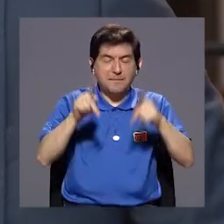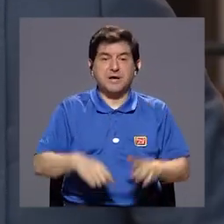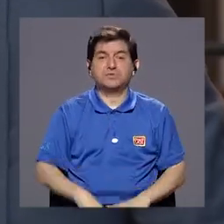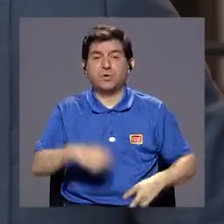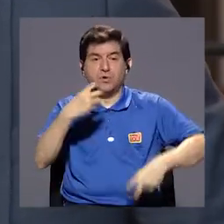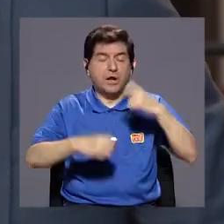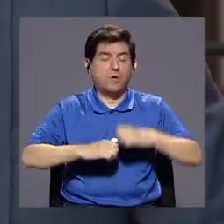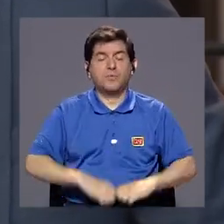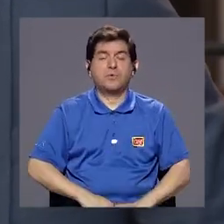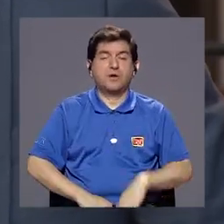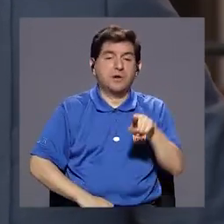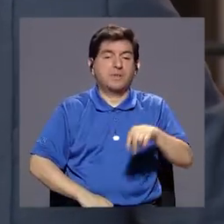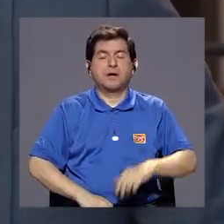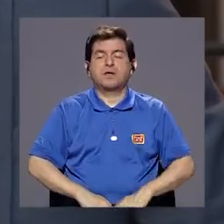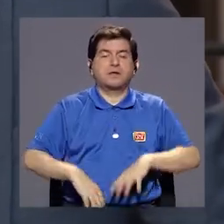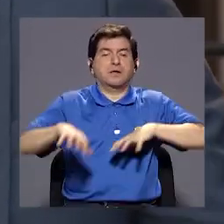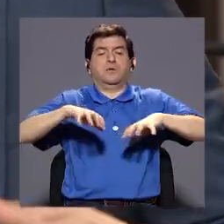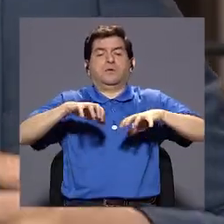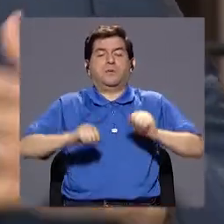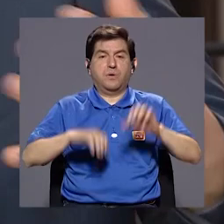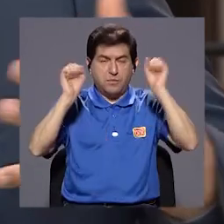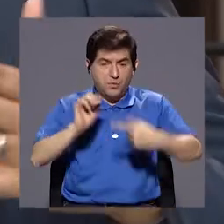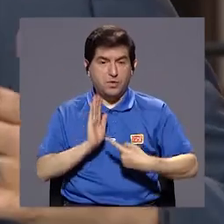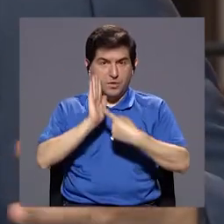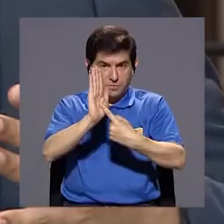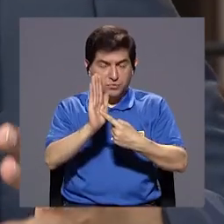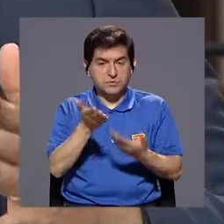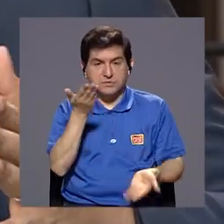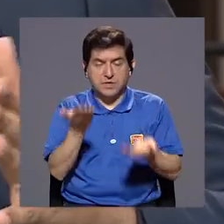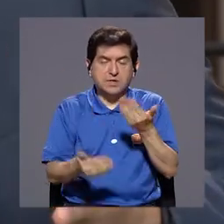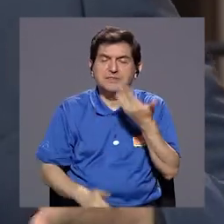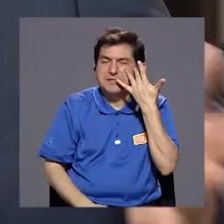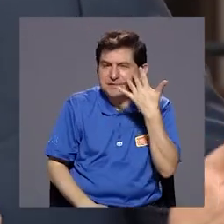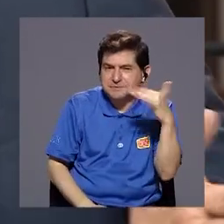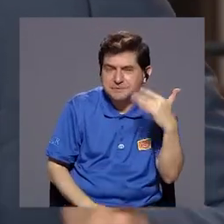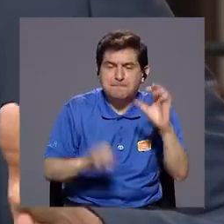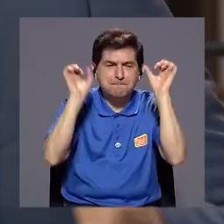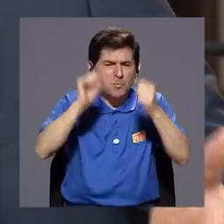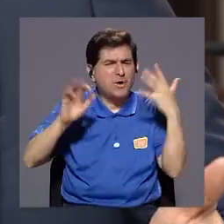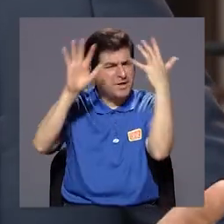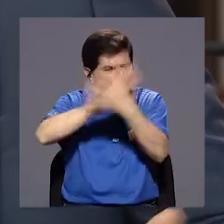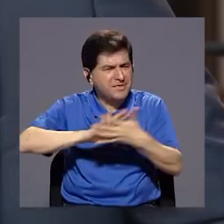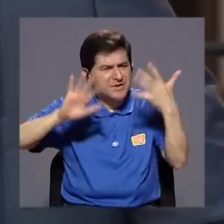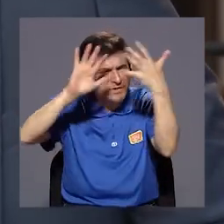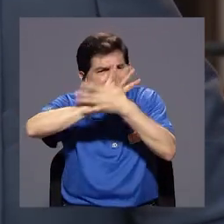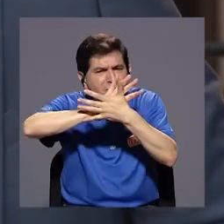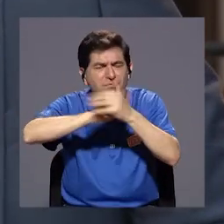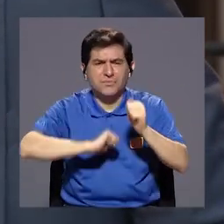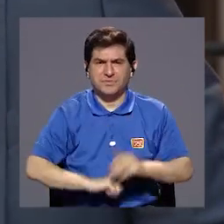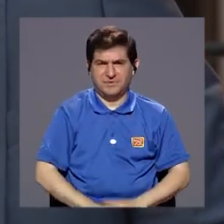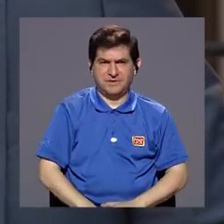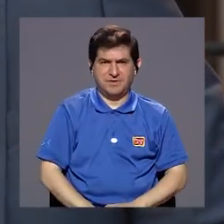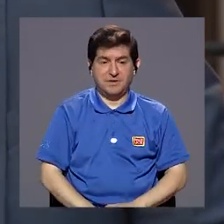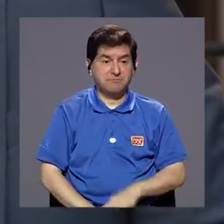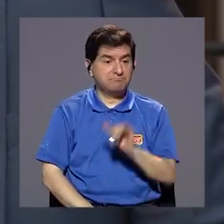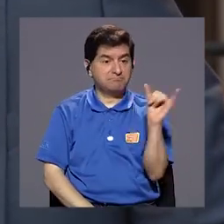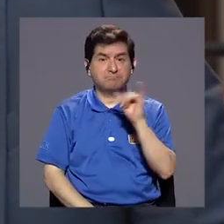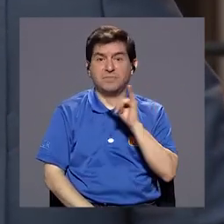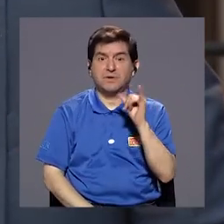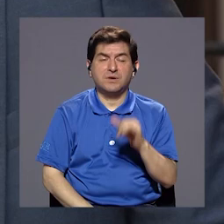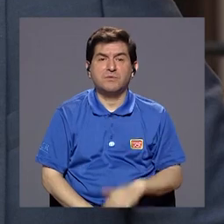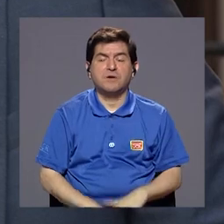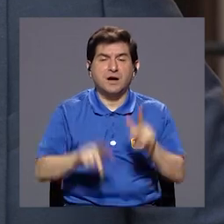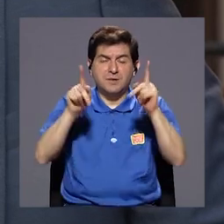una crisis convulsiva, con una convulsión aguda, se puede manifestar en cosas parecidas que pueden confundir.